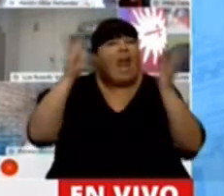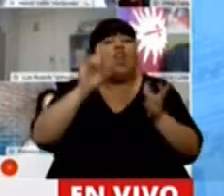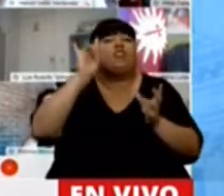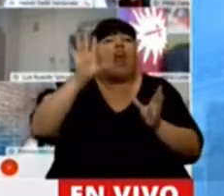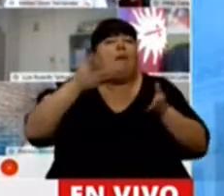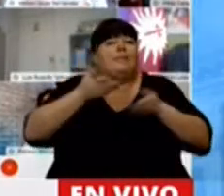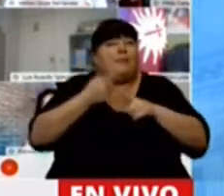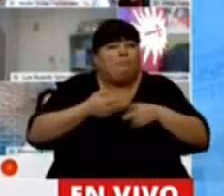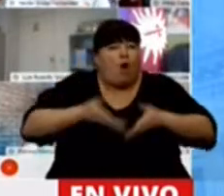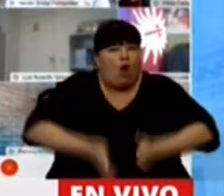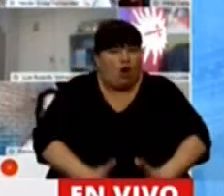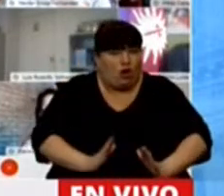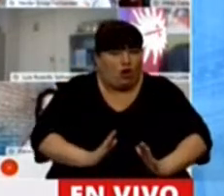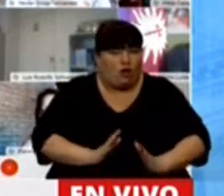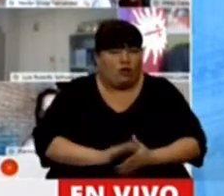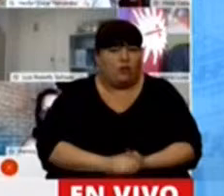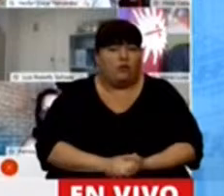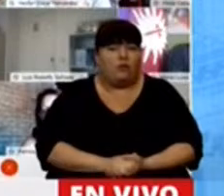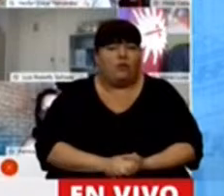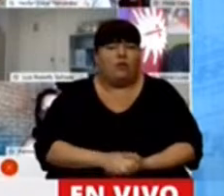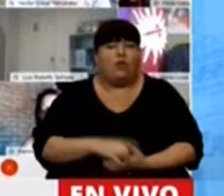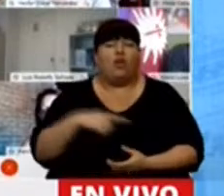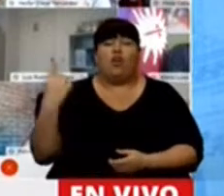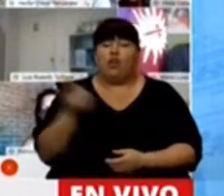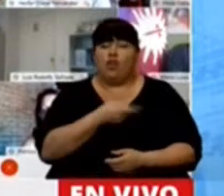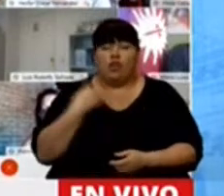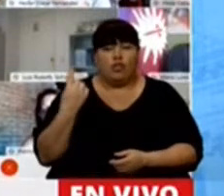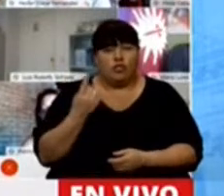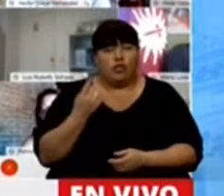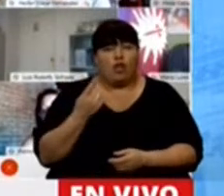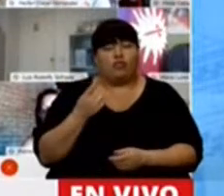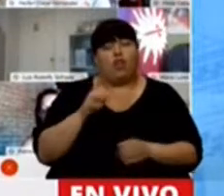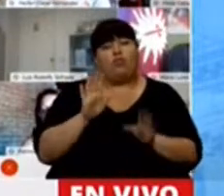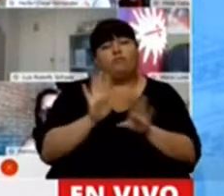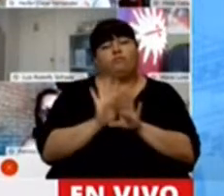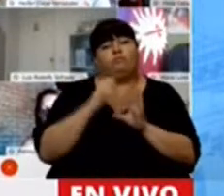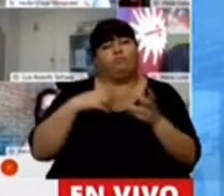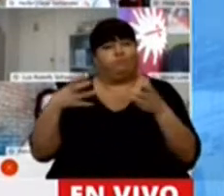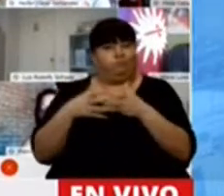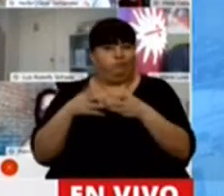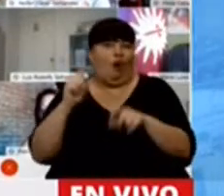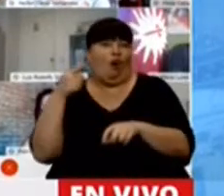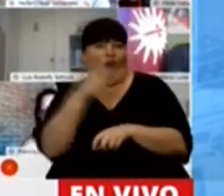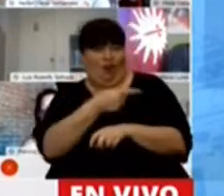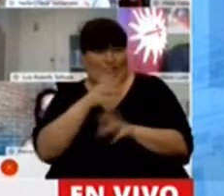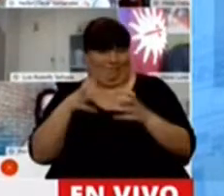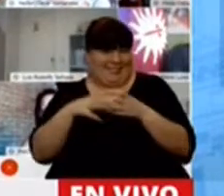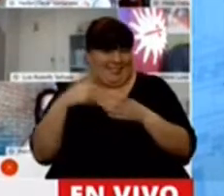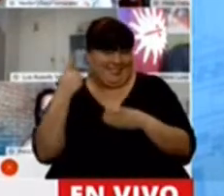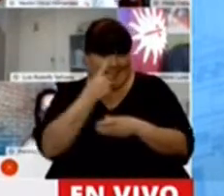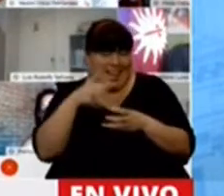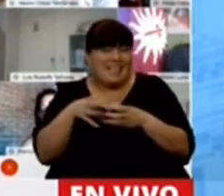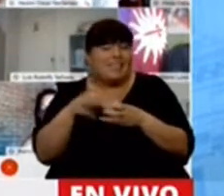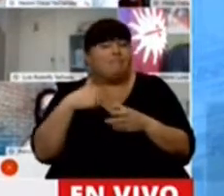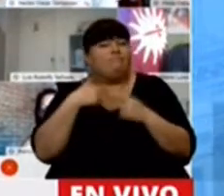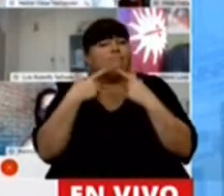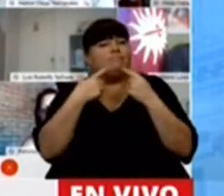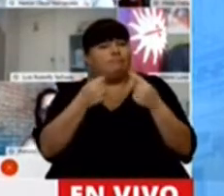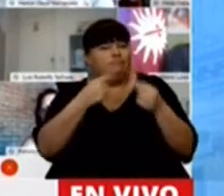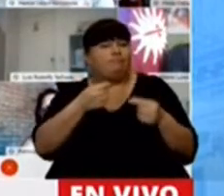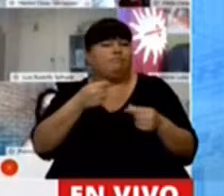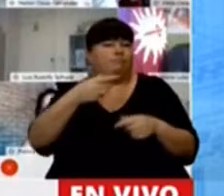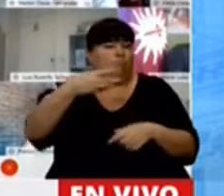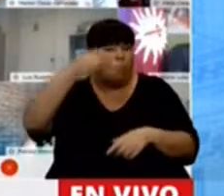de parir. Quienes nos sentamos en la vereda opuesta, hemos manifestado